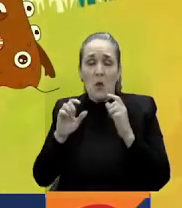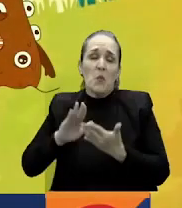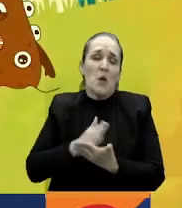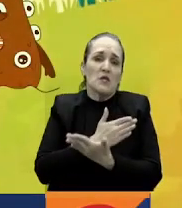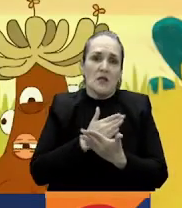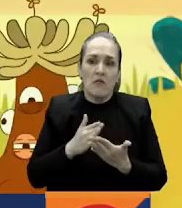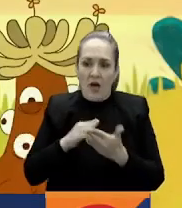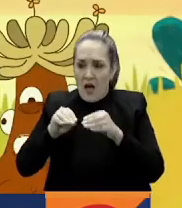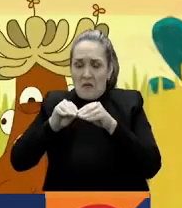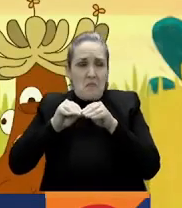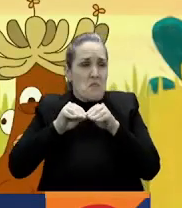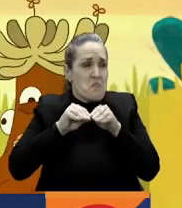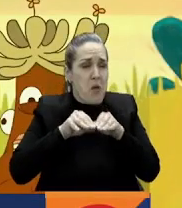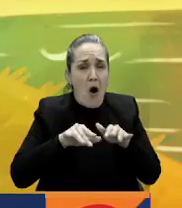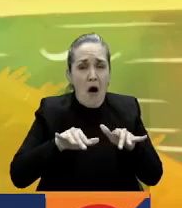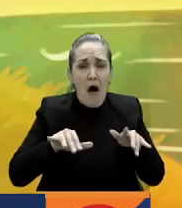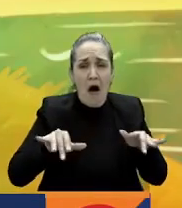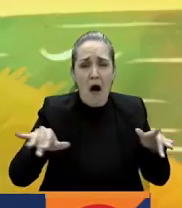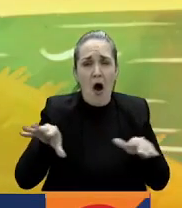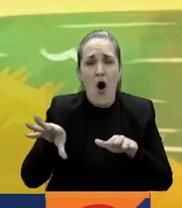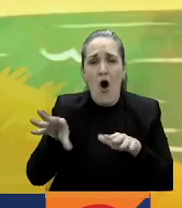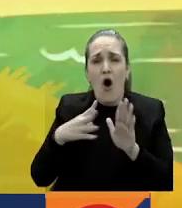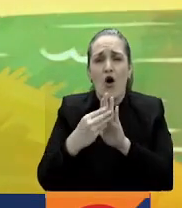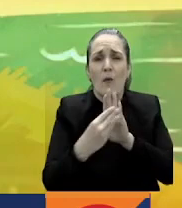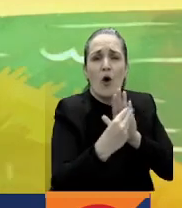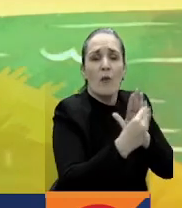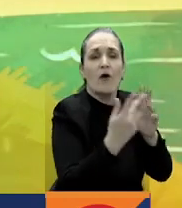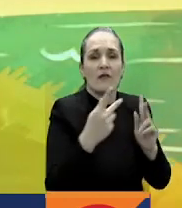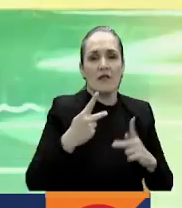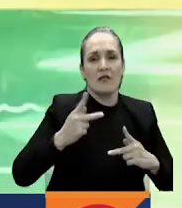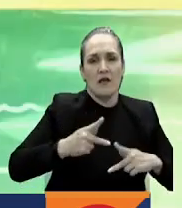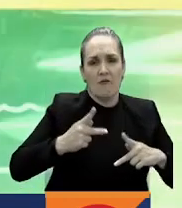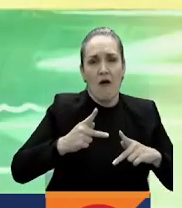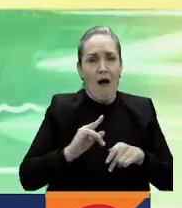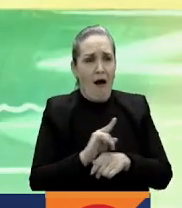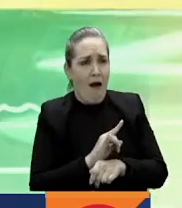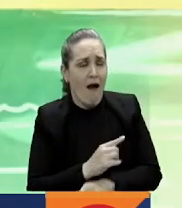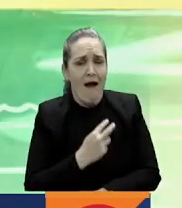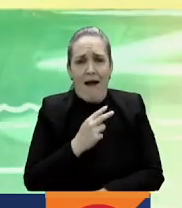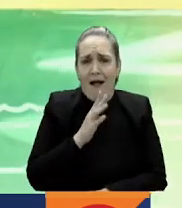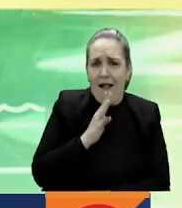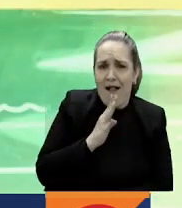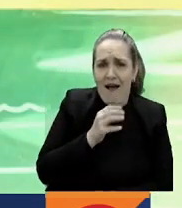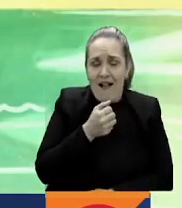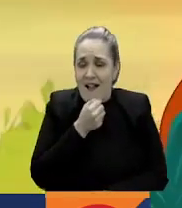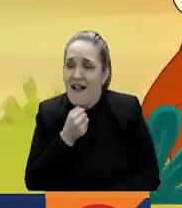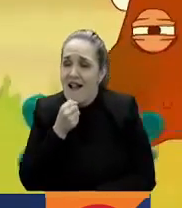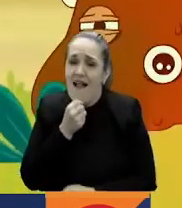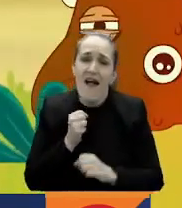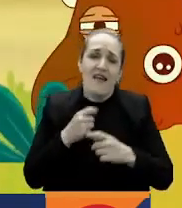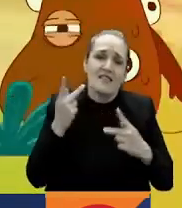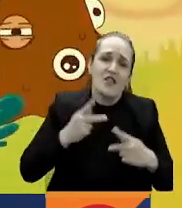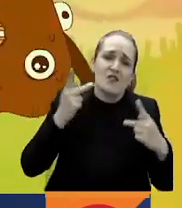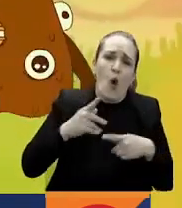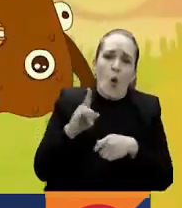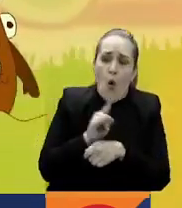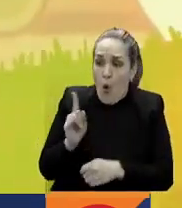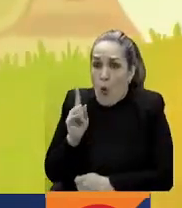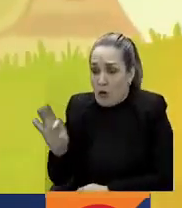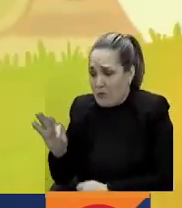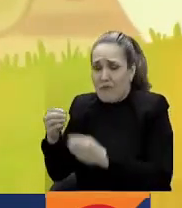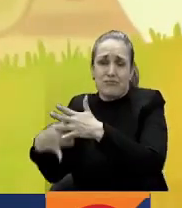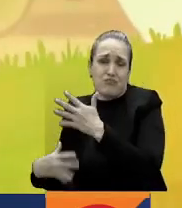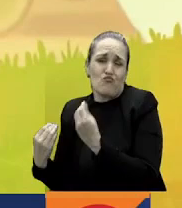a TikTok y se volvió viral en TikTok. Todo el mundo la usaba, todo el mundo la cantaba, todo el mundo la ponía en sus